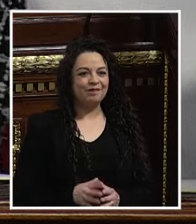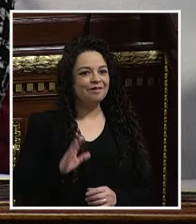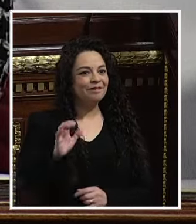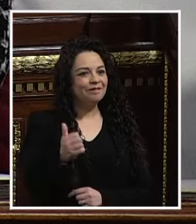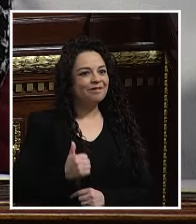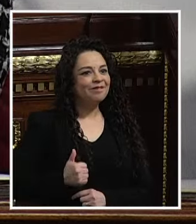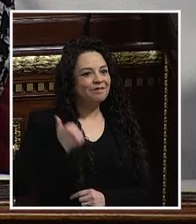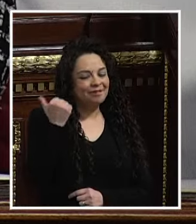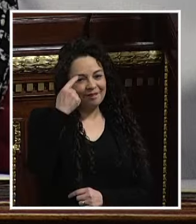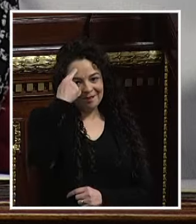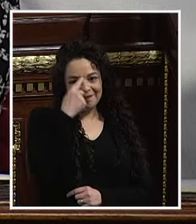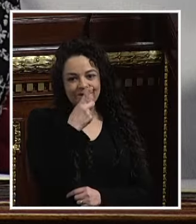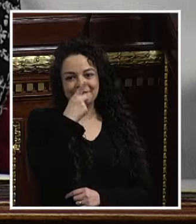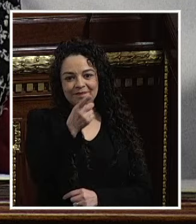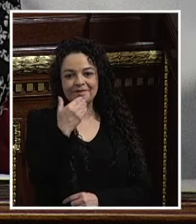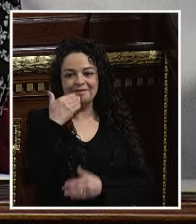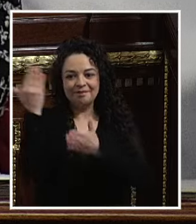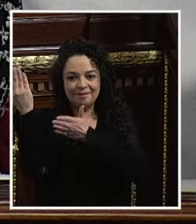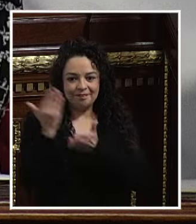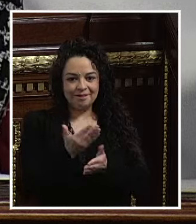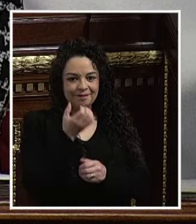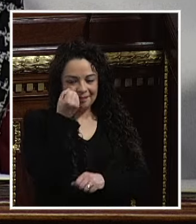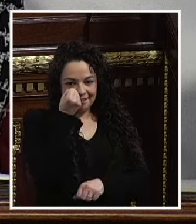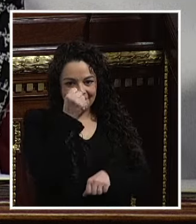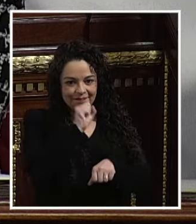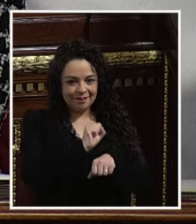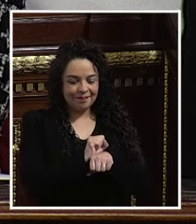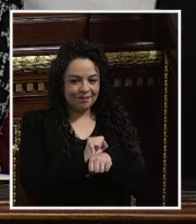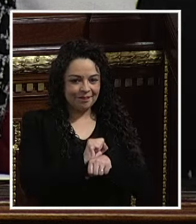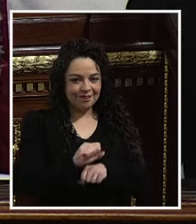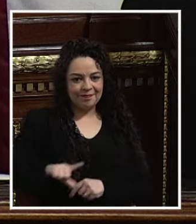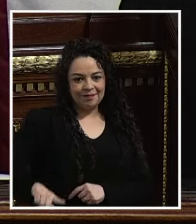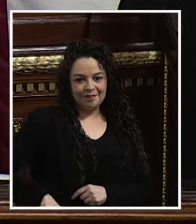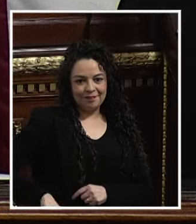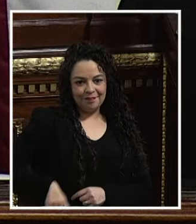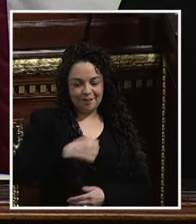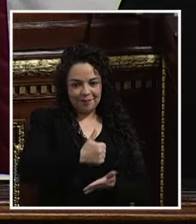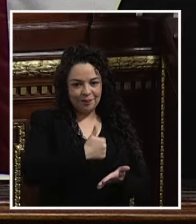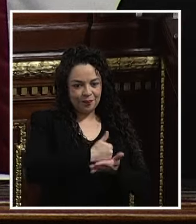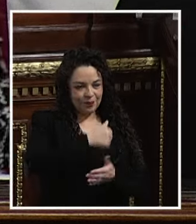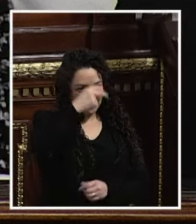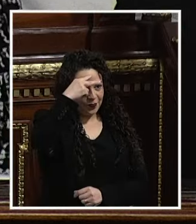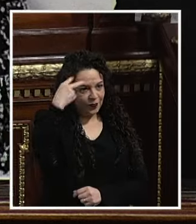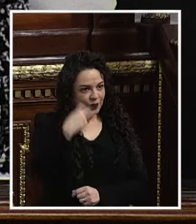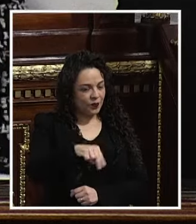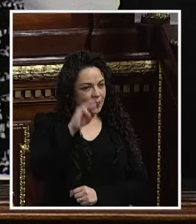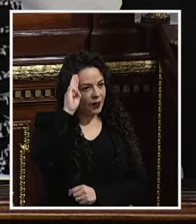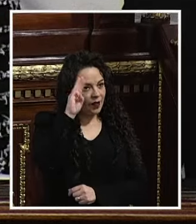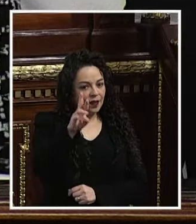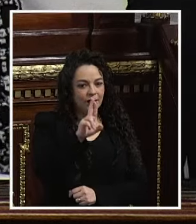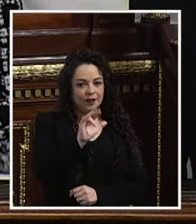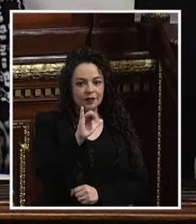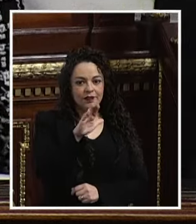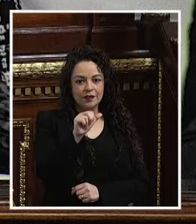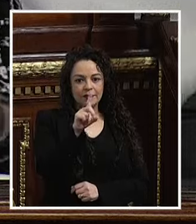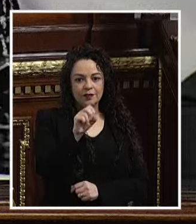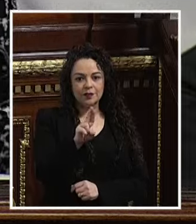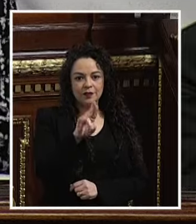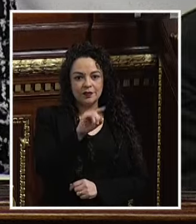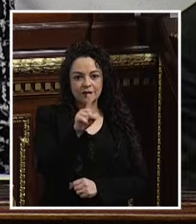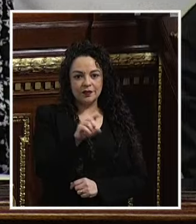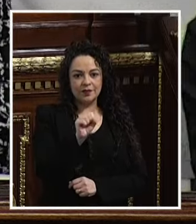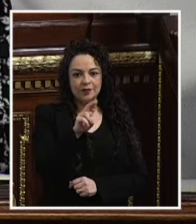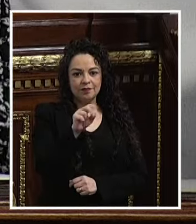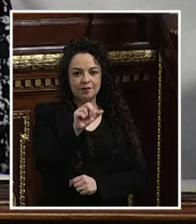al secretario de Gobierno de la Ciudad de México, maestro Ricardo Ruiz Suárez.